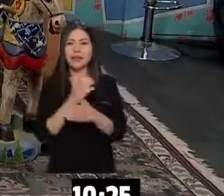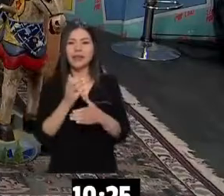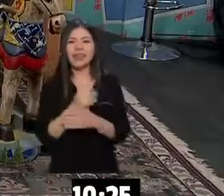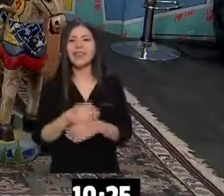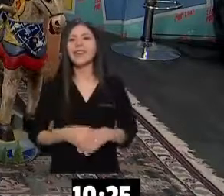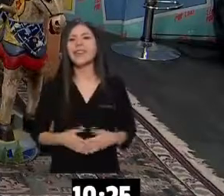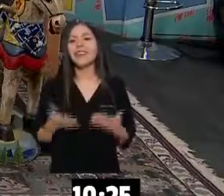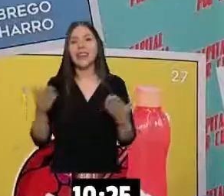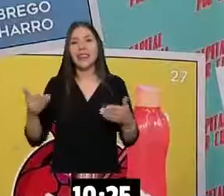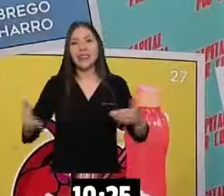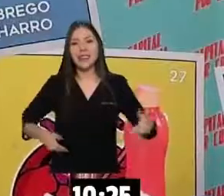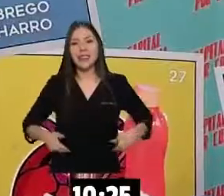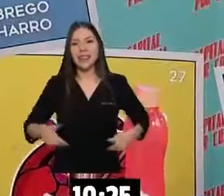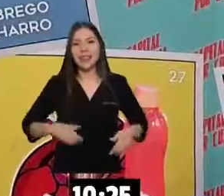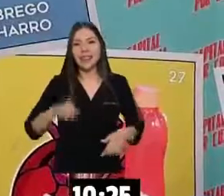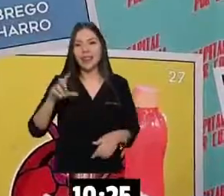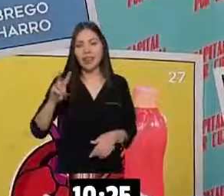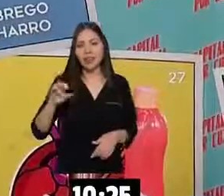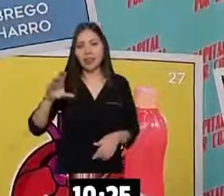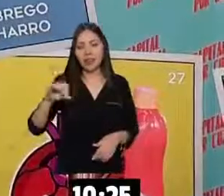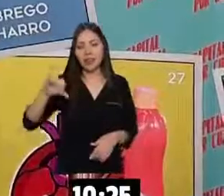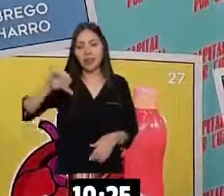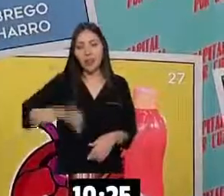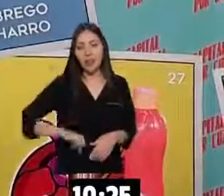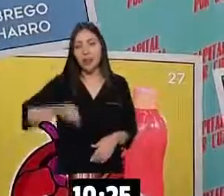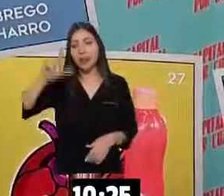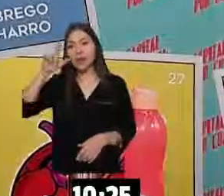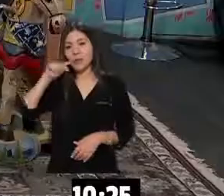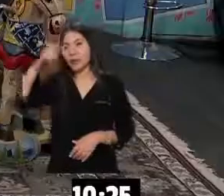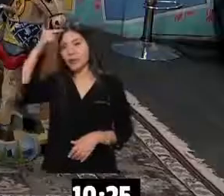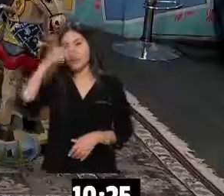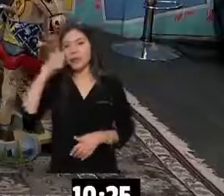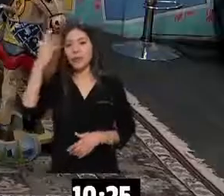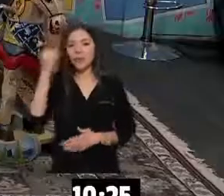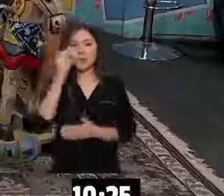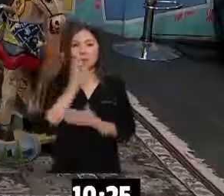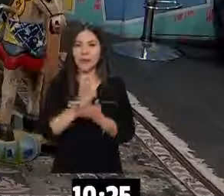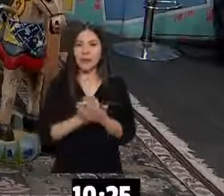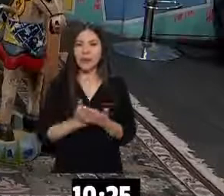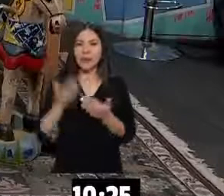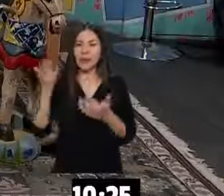El vicio, hoy, mañana, 9:30 de la noche, Sergio Arau, Tocada y Fuga. ¡Bravo, tocado!